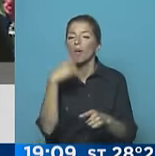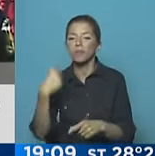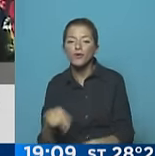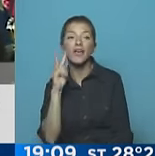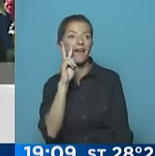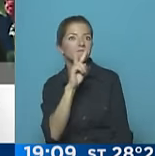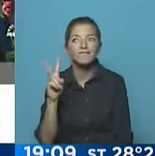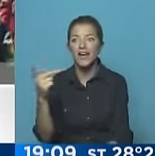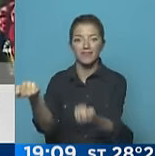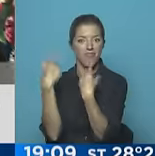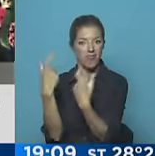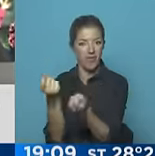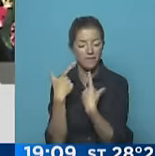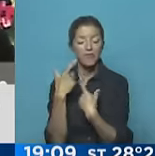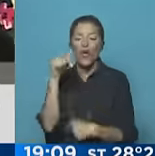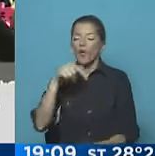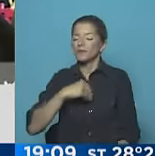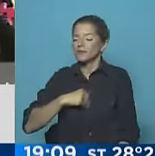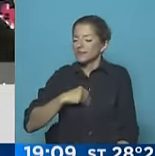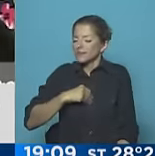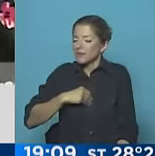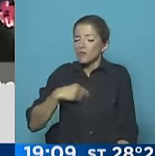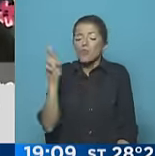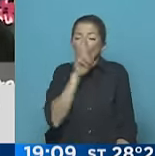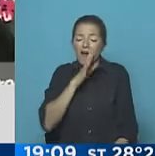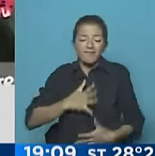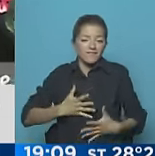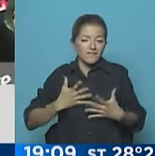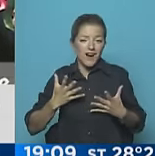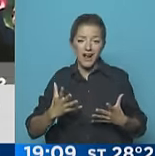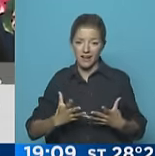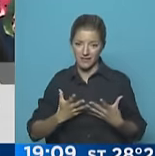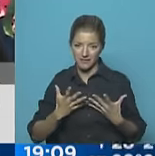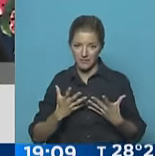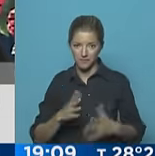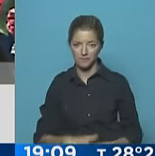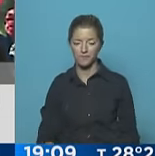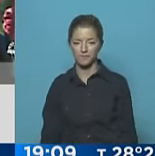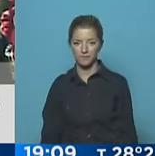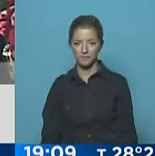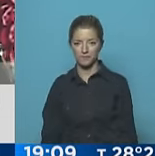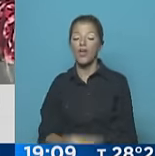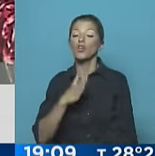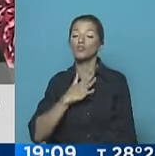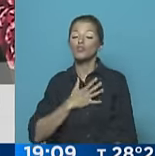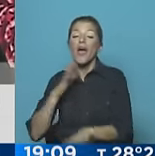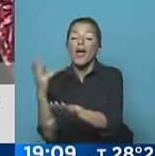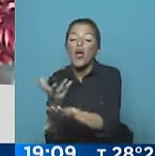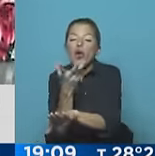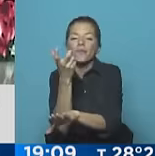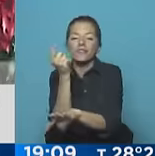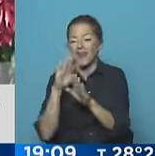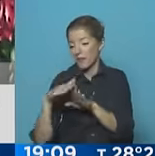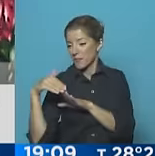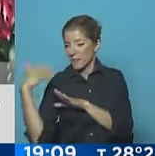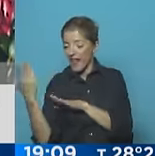lee. Y hoy me siento una mujer sumamente feliz por haber encontrado y tenido aquí a mi